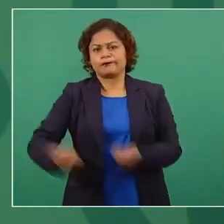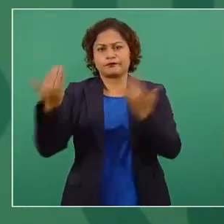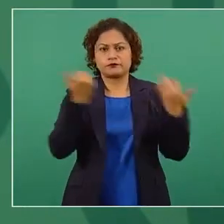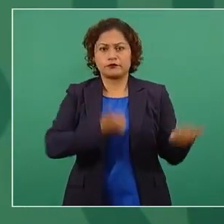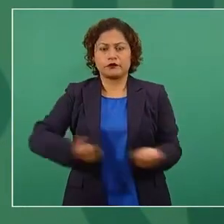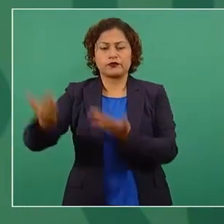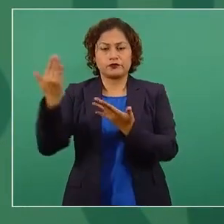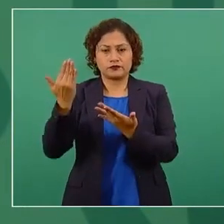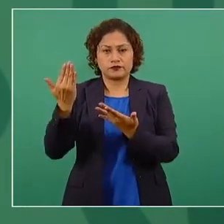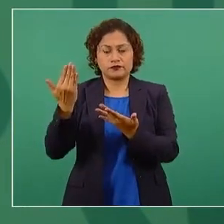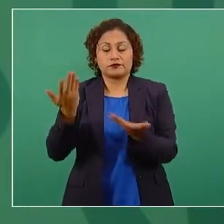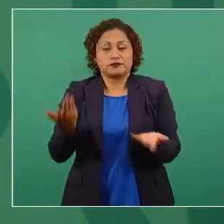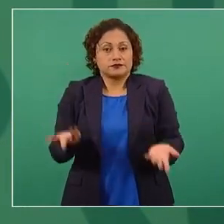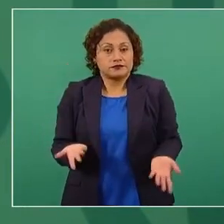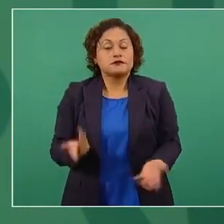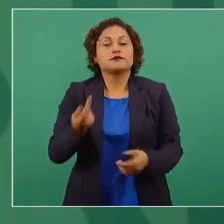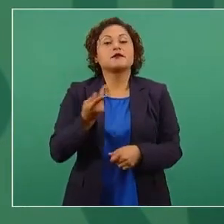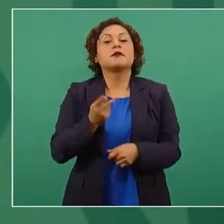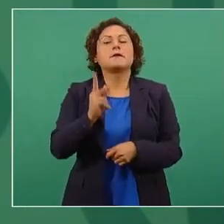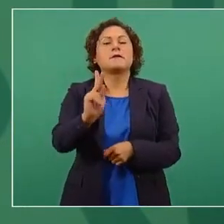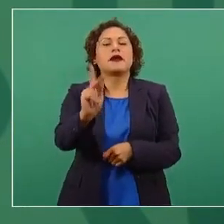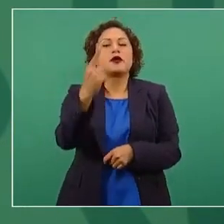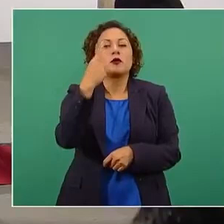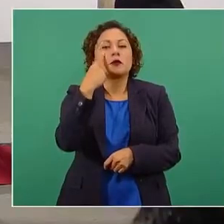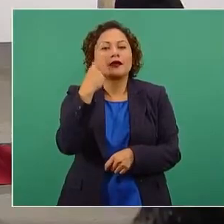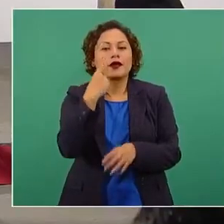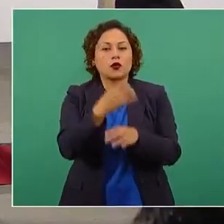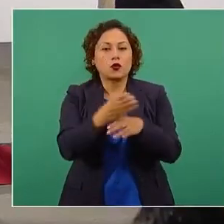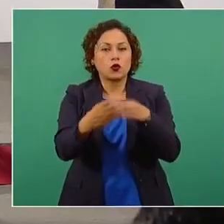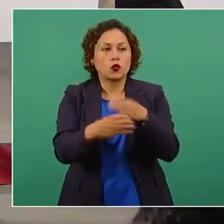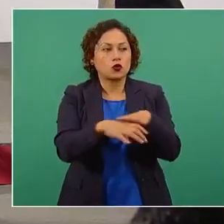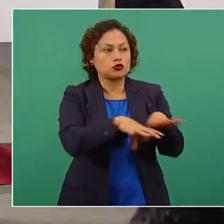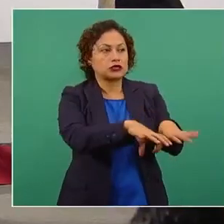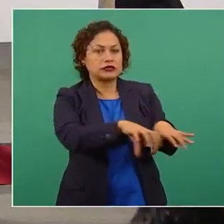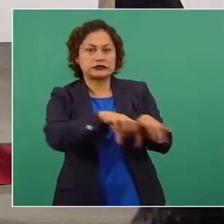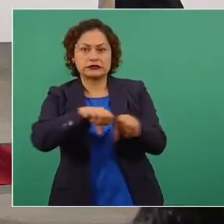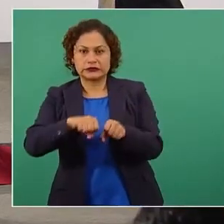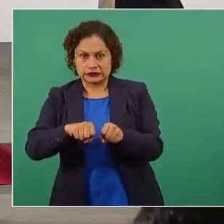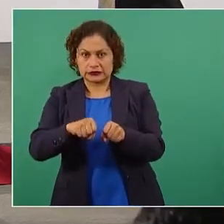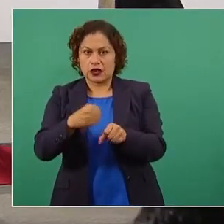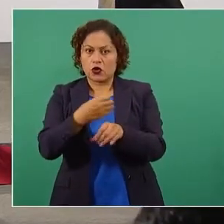Pero todo lo que se llevaron de oro y de